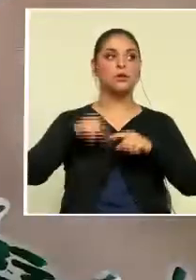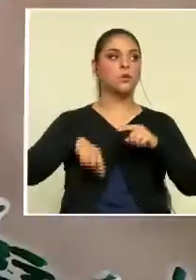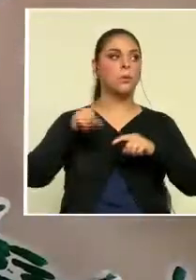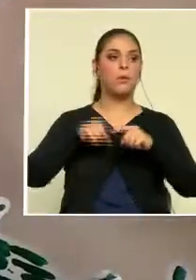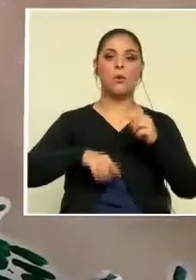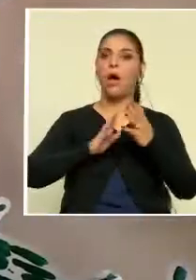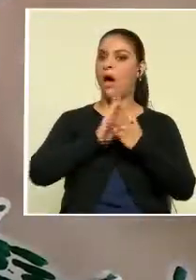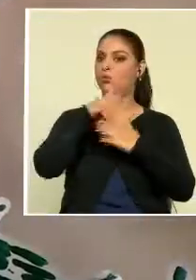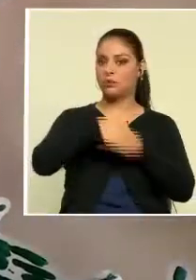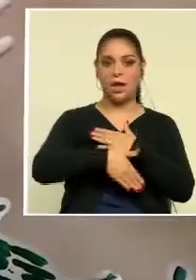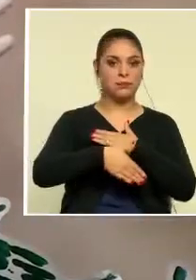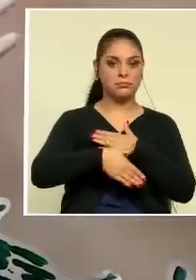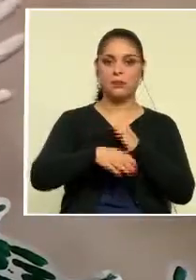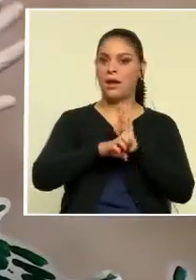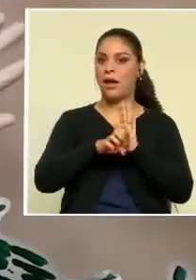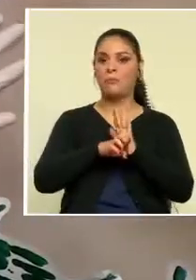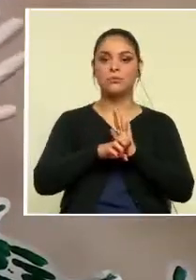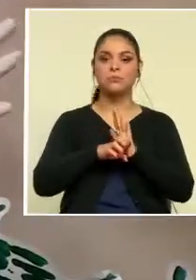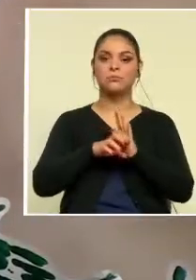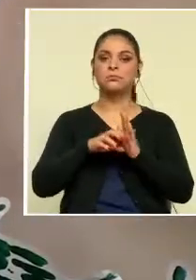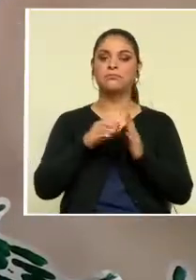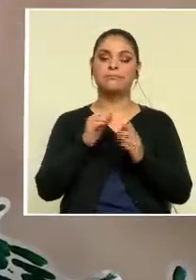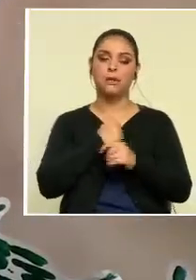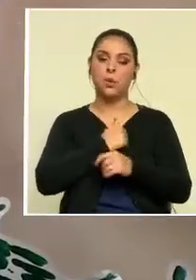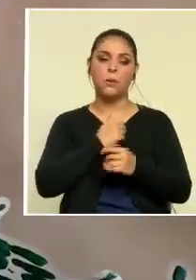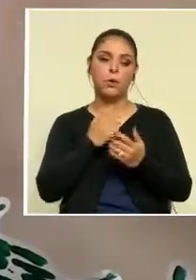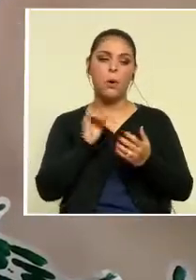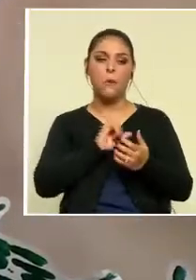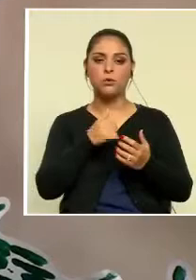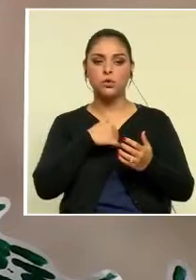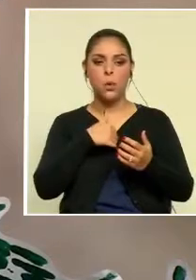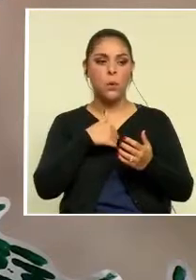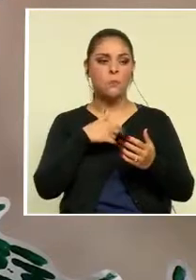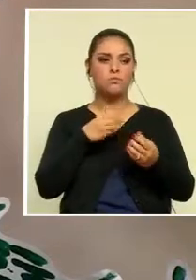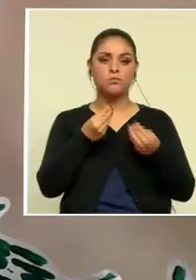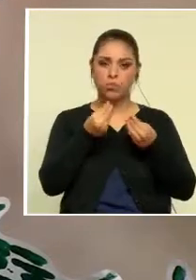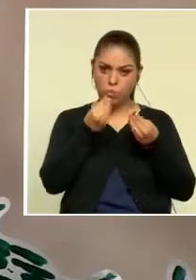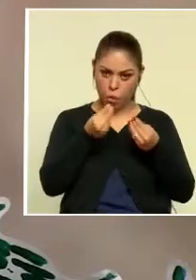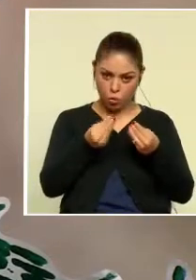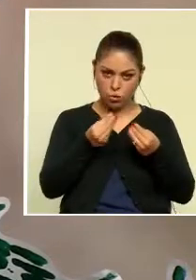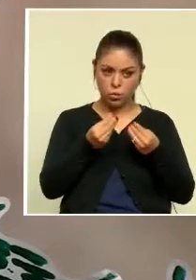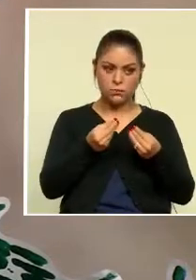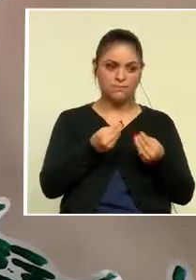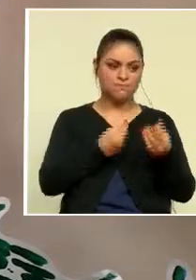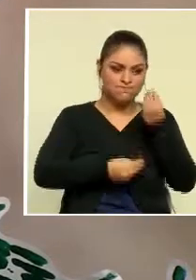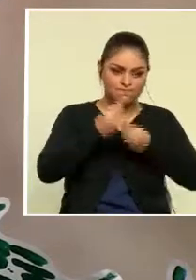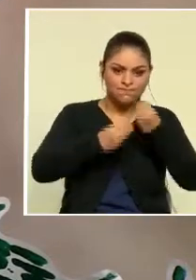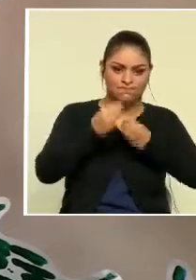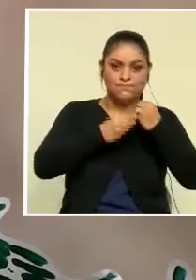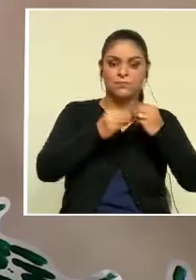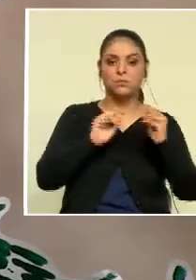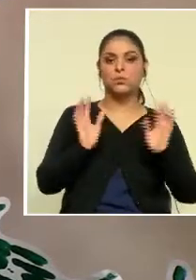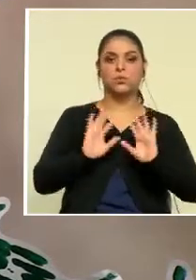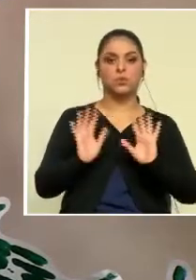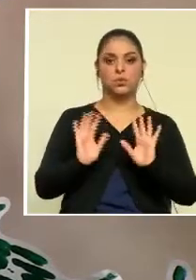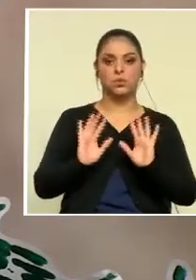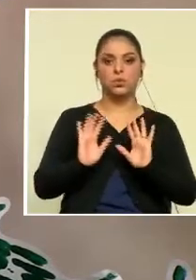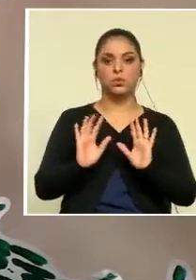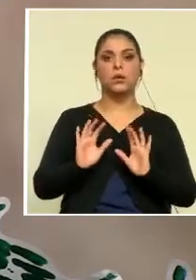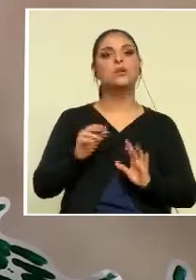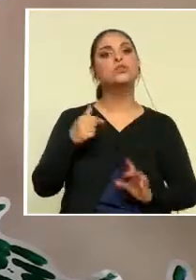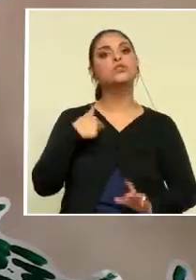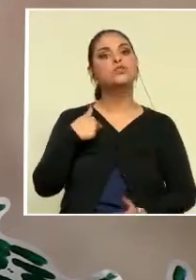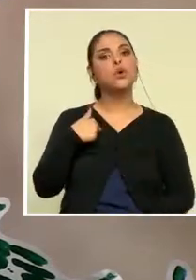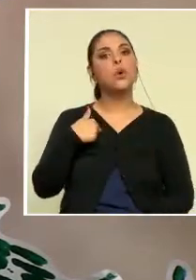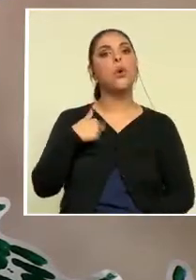eso es muy sano vamos a comer todo y acabar gato no no no todo tiene su momento su horario de merienda de almuerzo y todos los